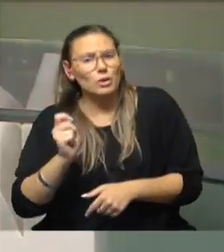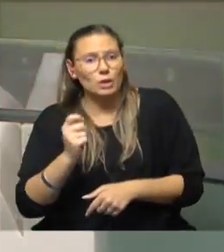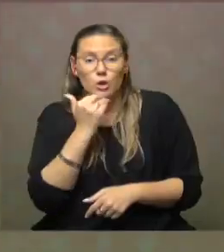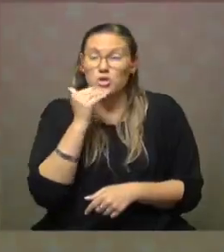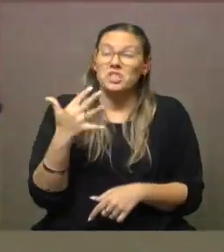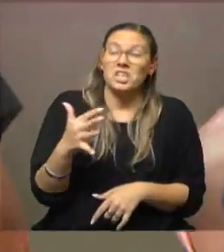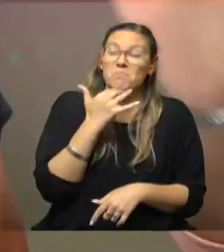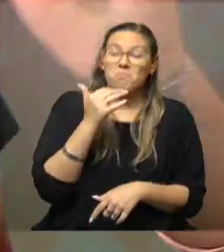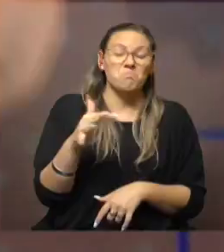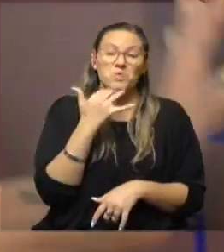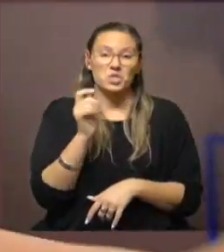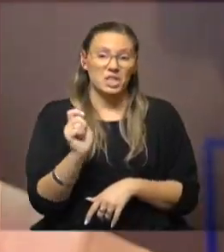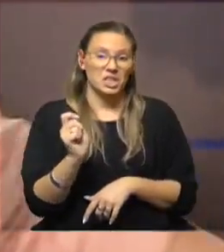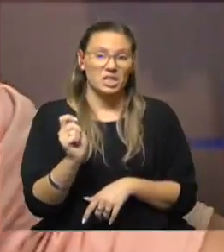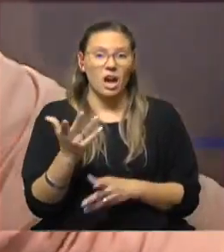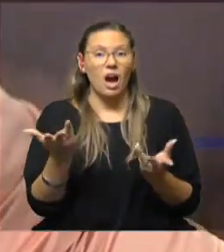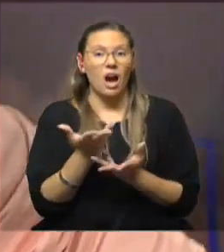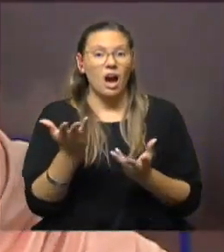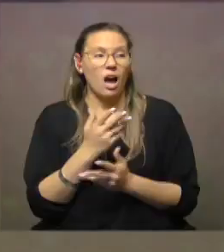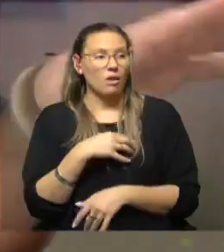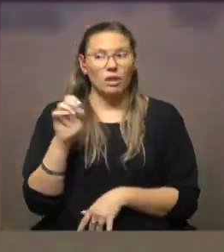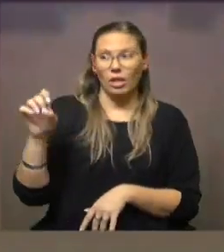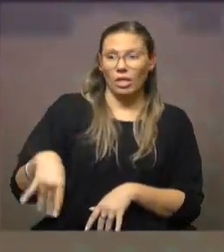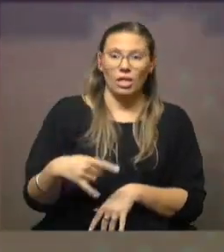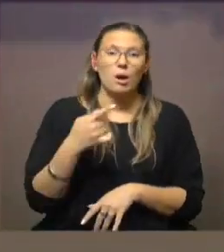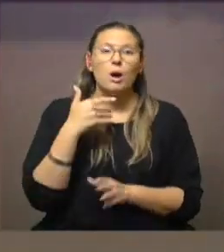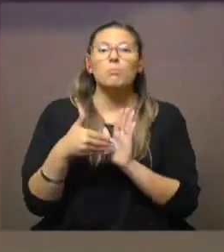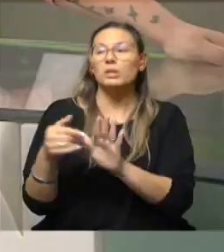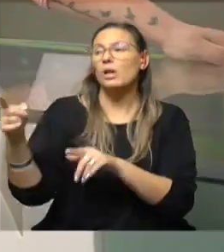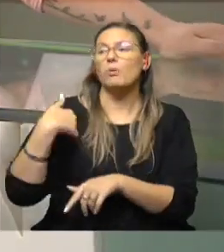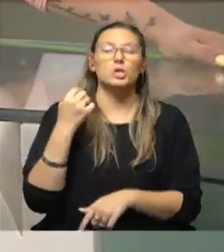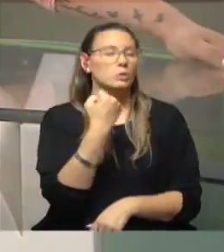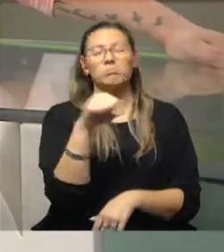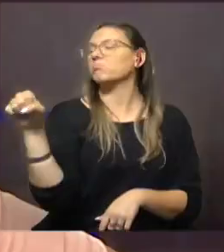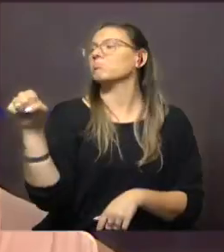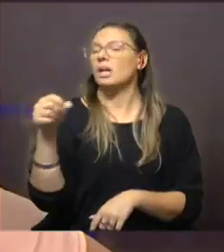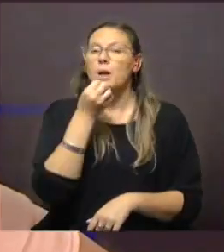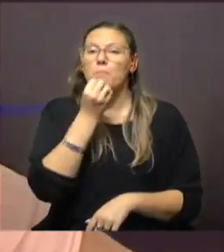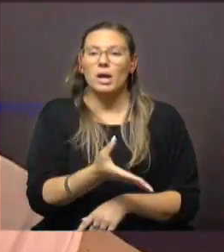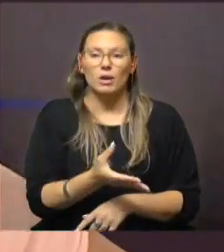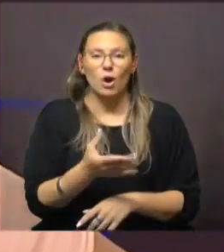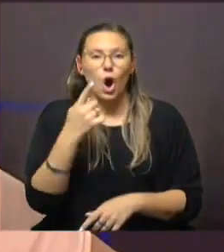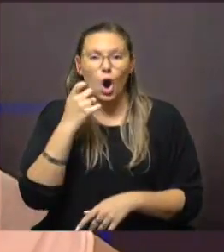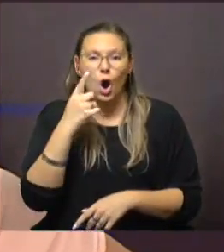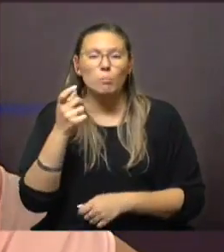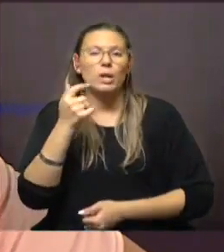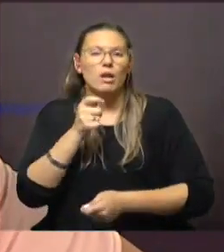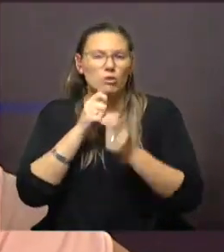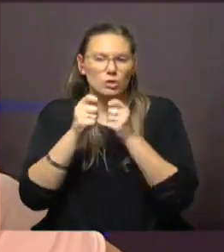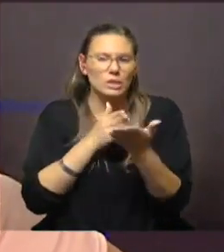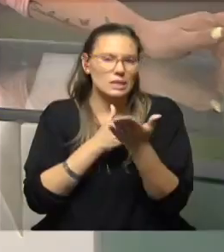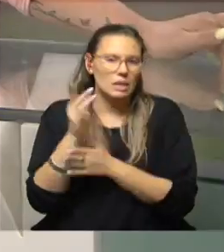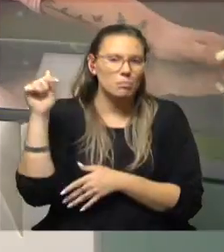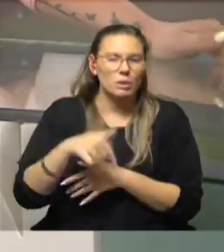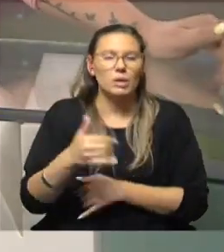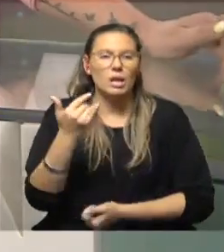quién es. Ahora se hace el que te desconoce. Preséntalo vos, yo voy a mirar. Bueno, señores, el mejor, el hombre de las noticias que siempre nos acompaña